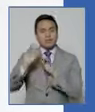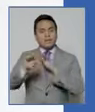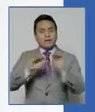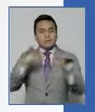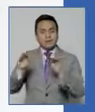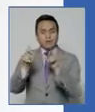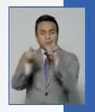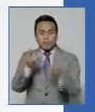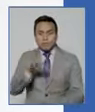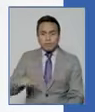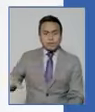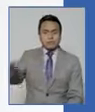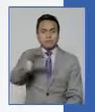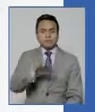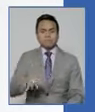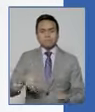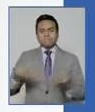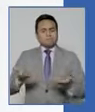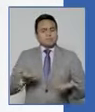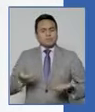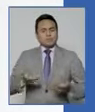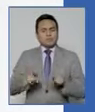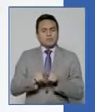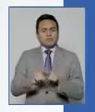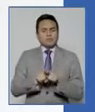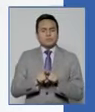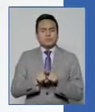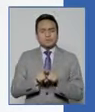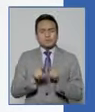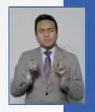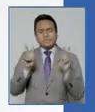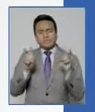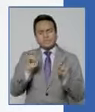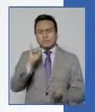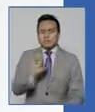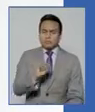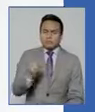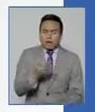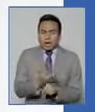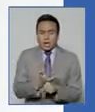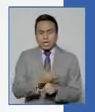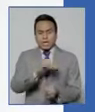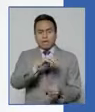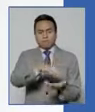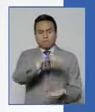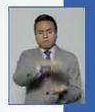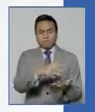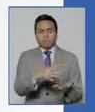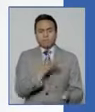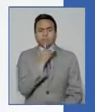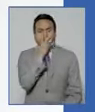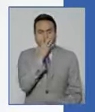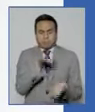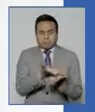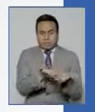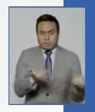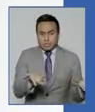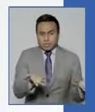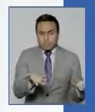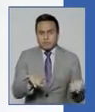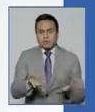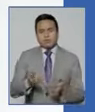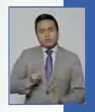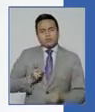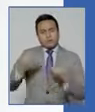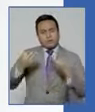a que la población tenga un comportamiento independiente o no de la cantidad de ventiladores disponibles.